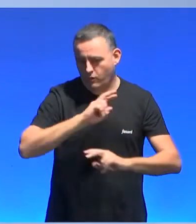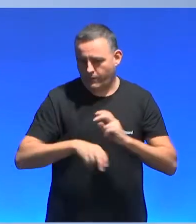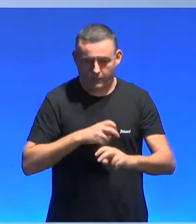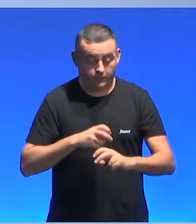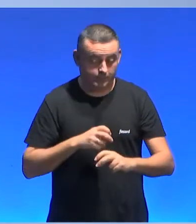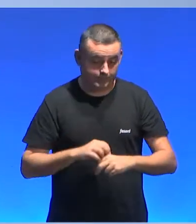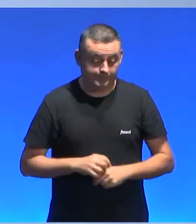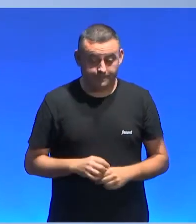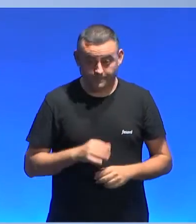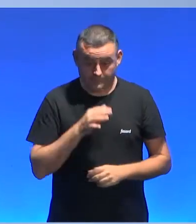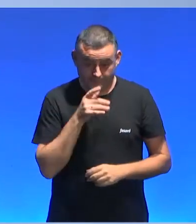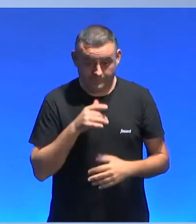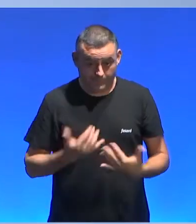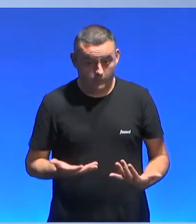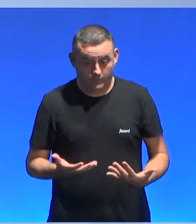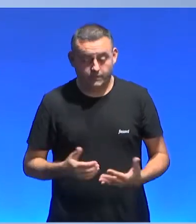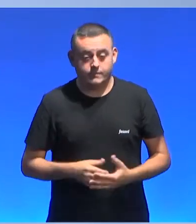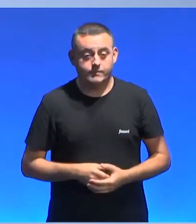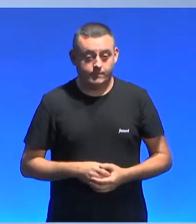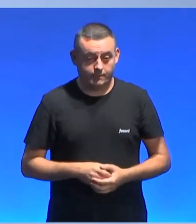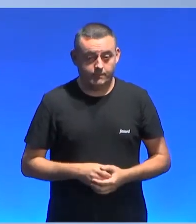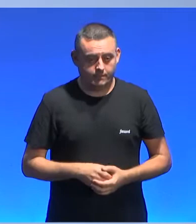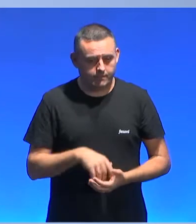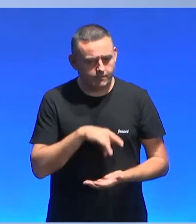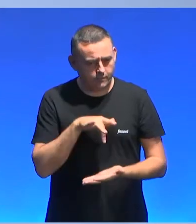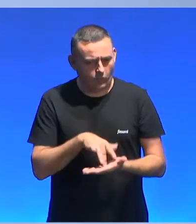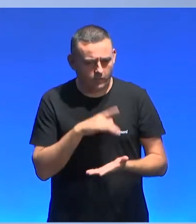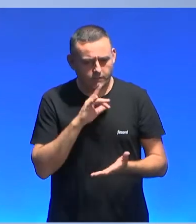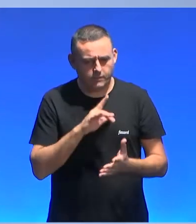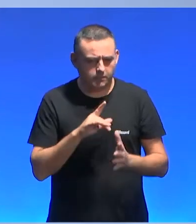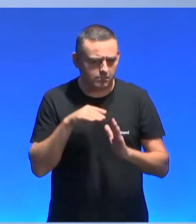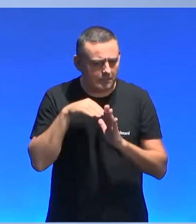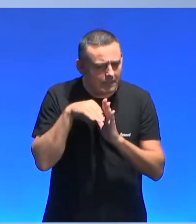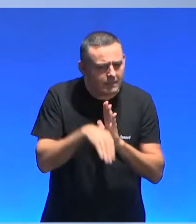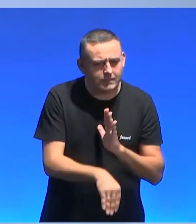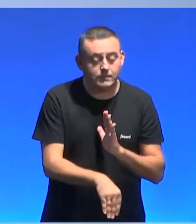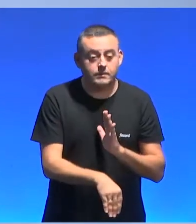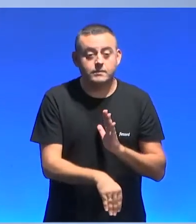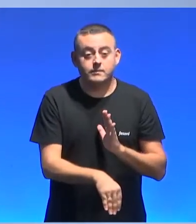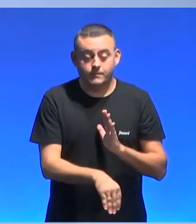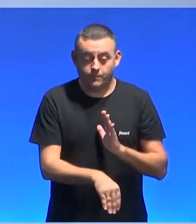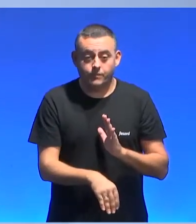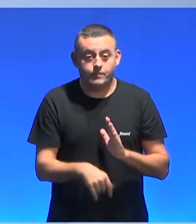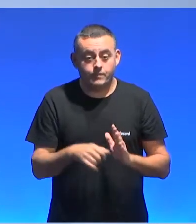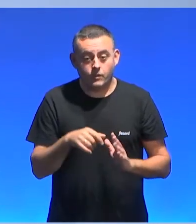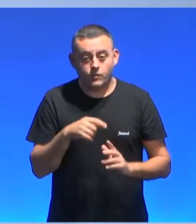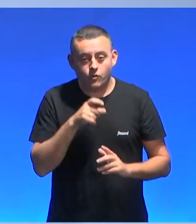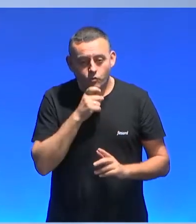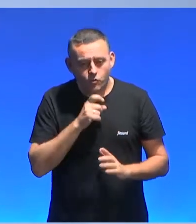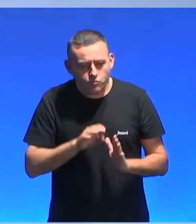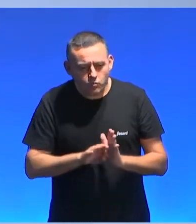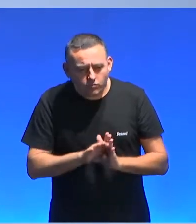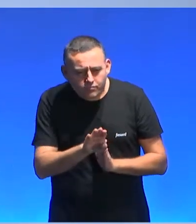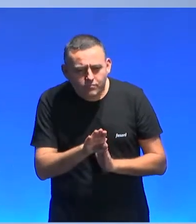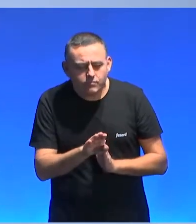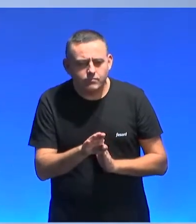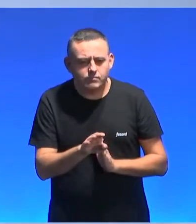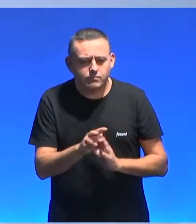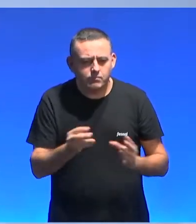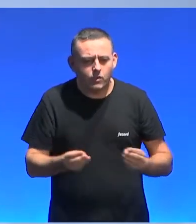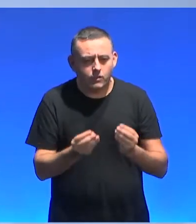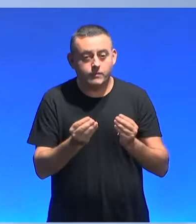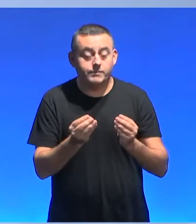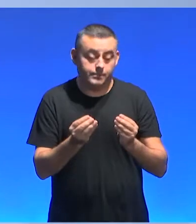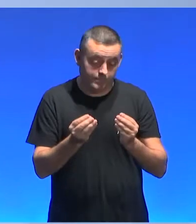Ahora mismo estamos viviendo una crisis y la manera de salir de la crisis. De nuevo